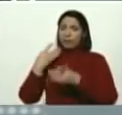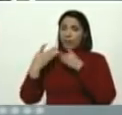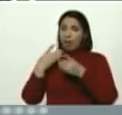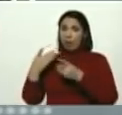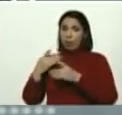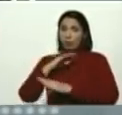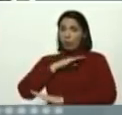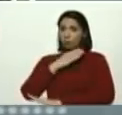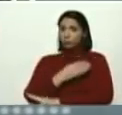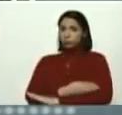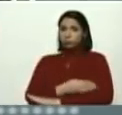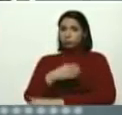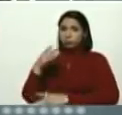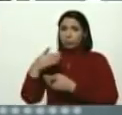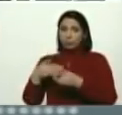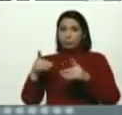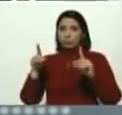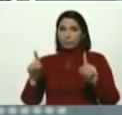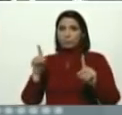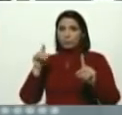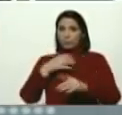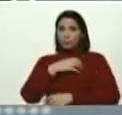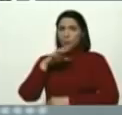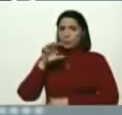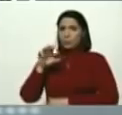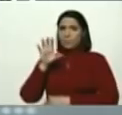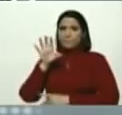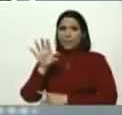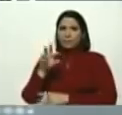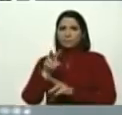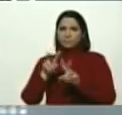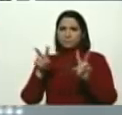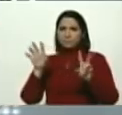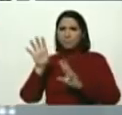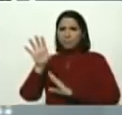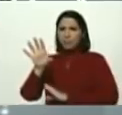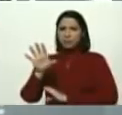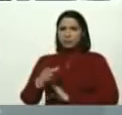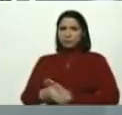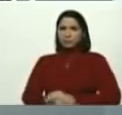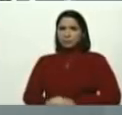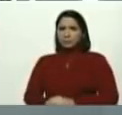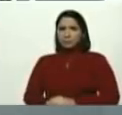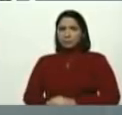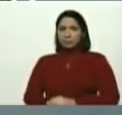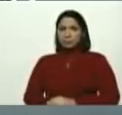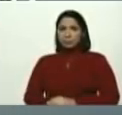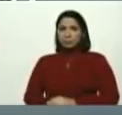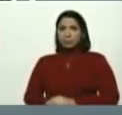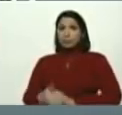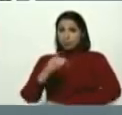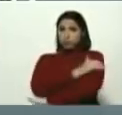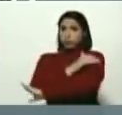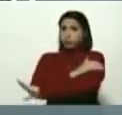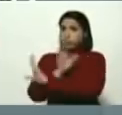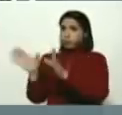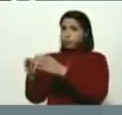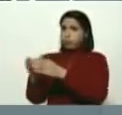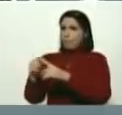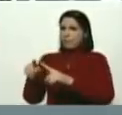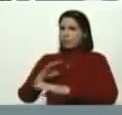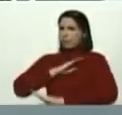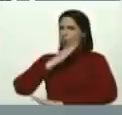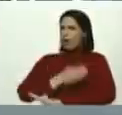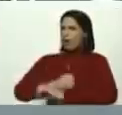el fortalecimiento de la democracia, de la soberanía del país, de la paz. Son opositores y bien radicales